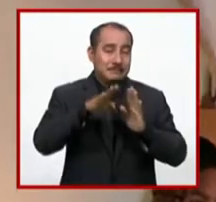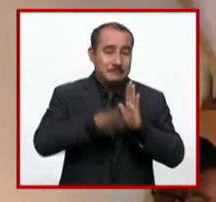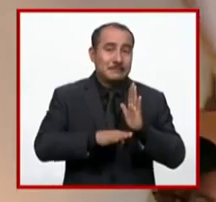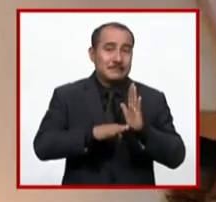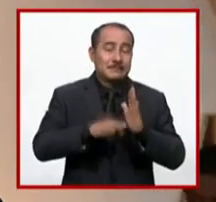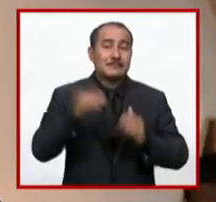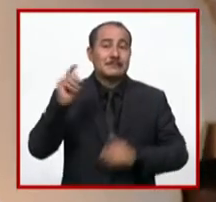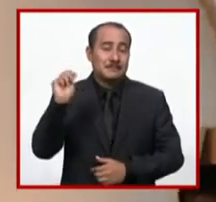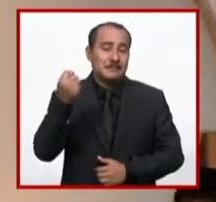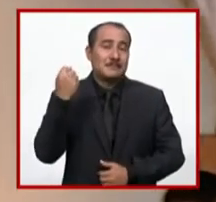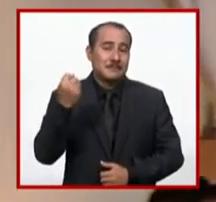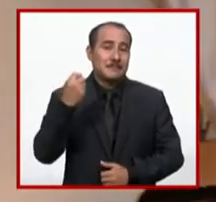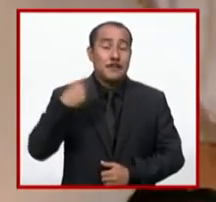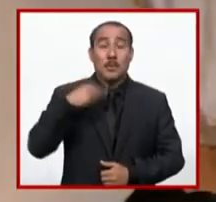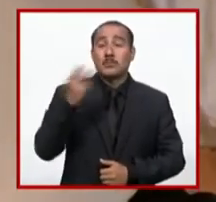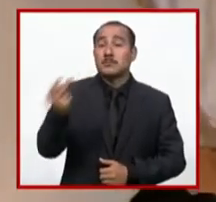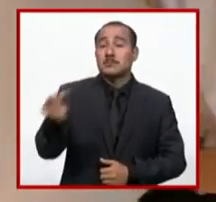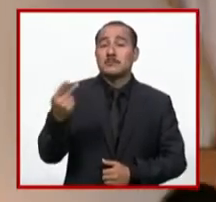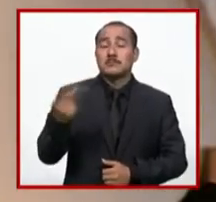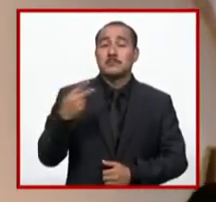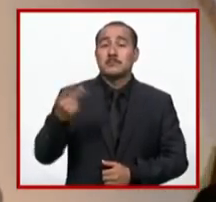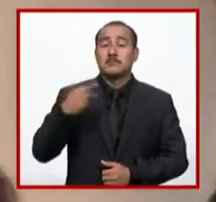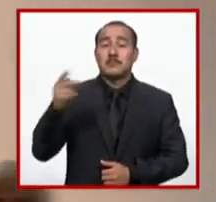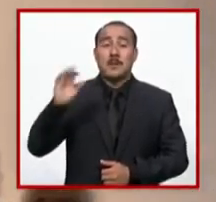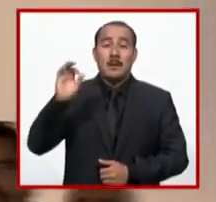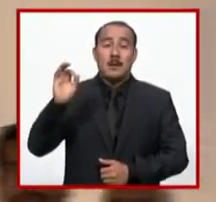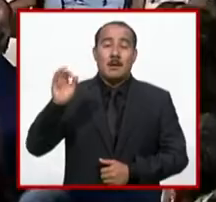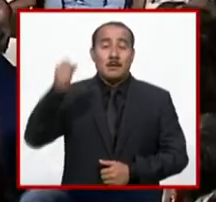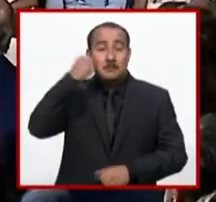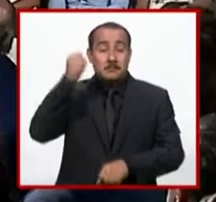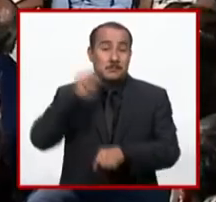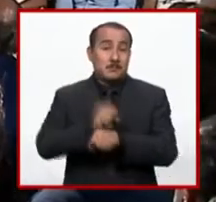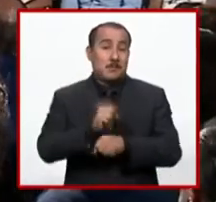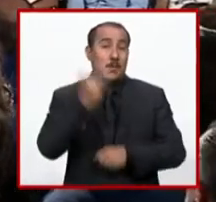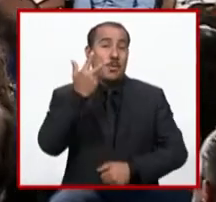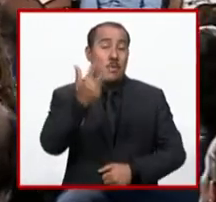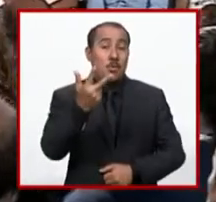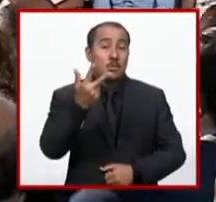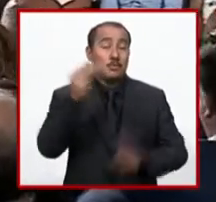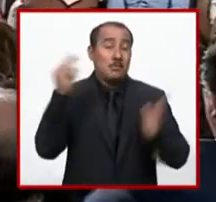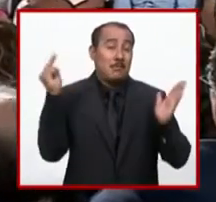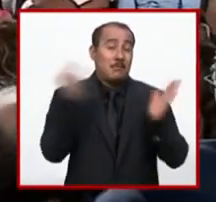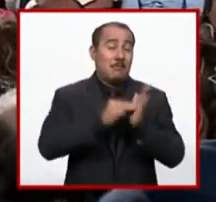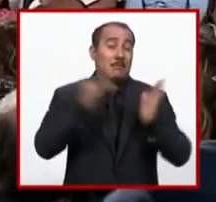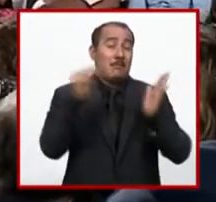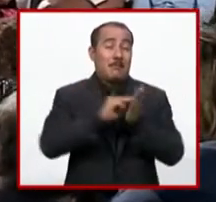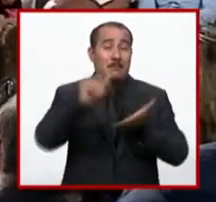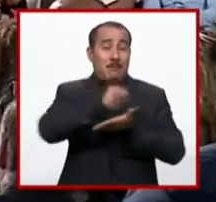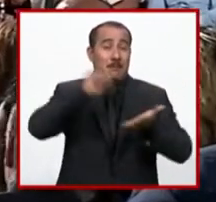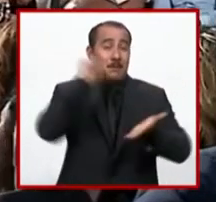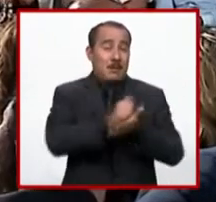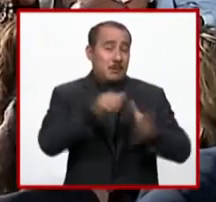de Gobernación, pudimos digitalizar más de 8 millones de actas de nacimiento,